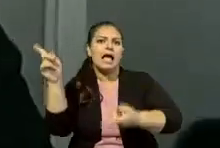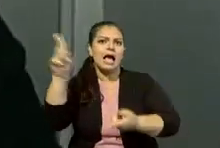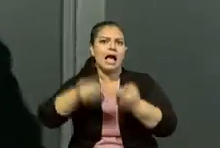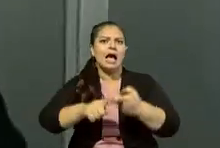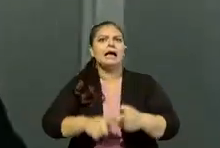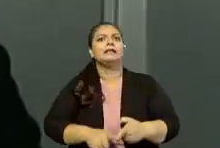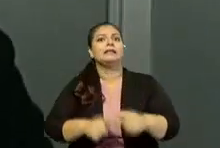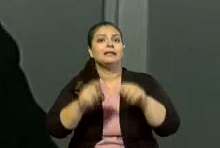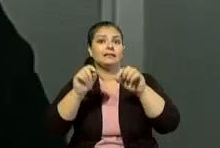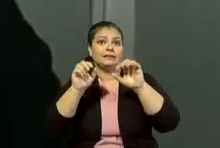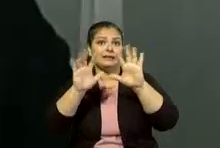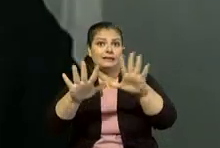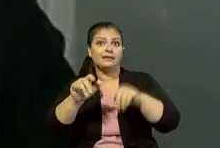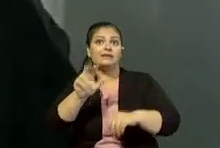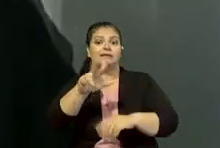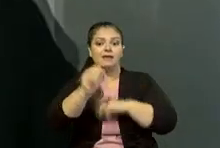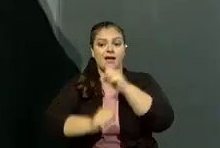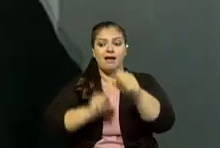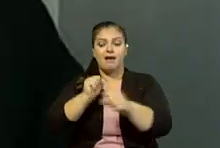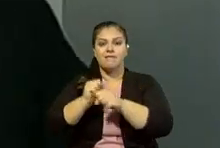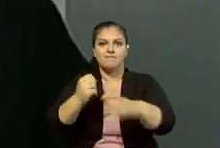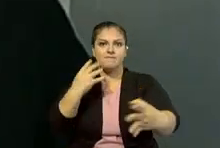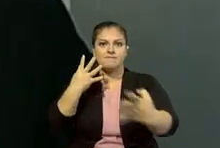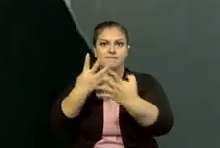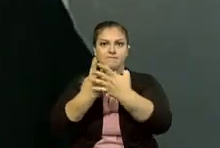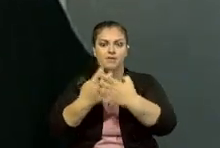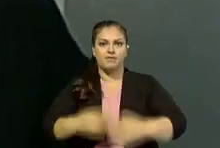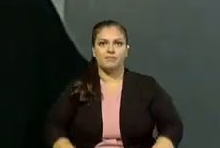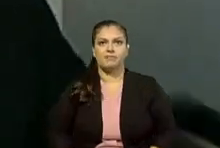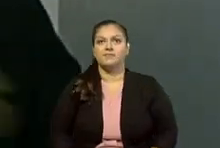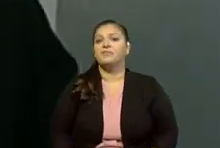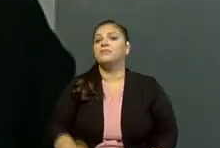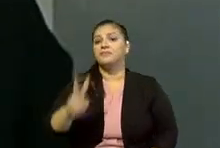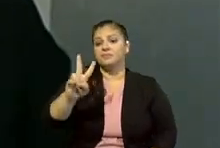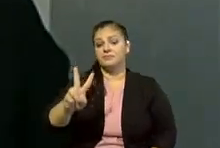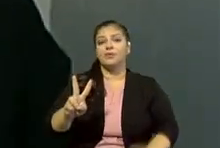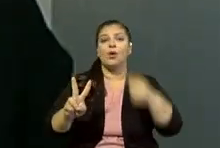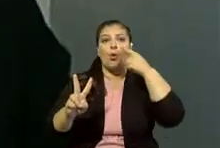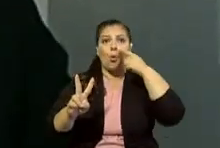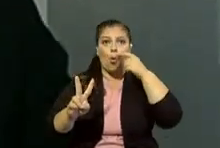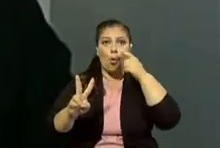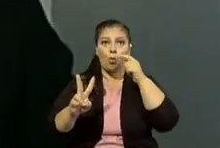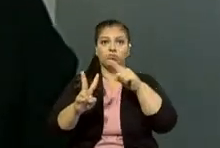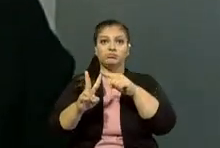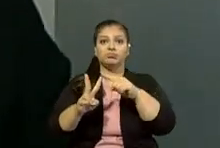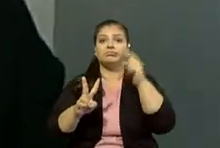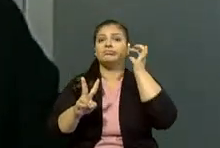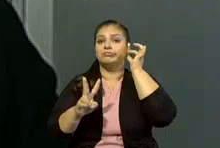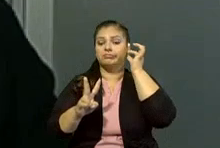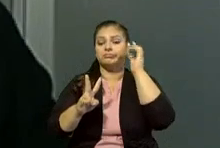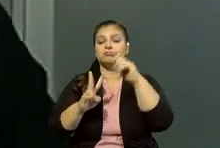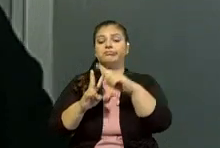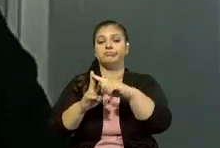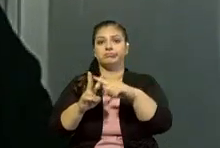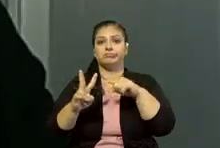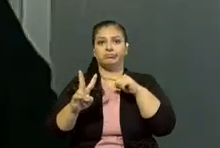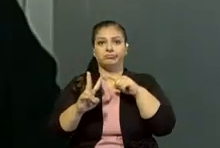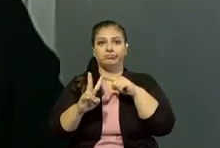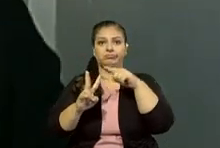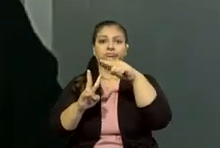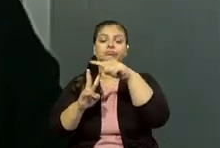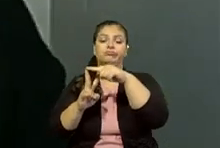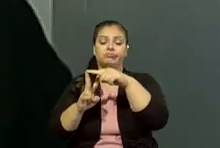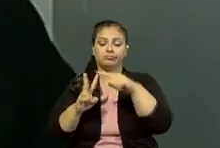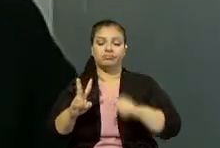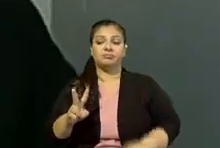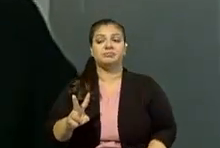una tercera persona, que en este caso es un hombre, ¿esto es un agravante en esta situación? En efecto, que haya participado otro ciudadano